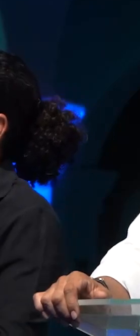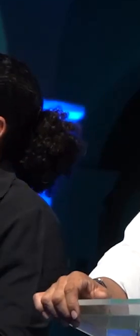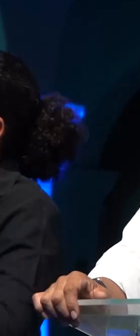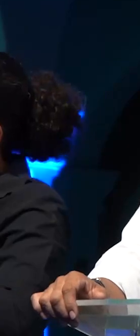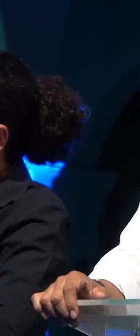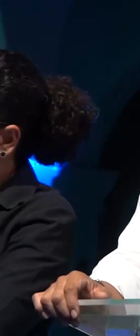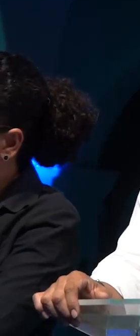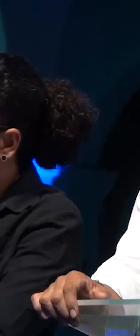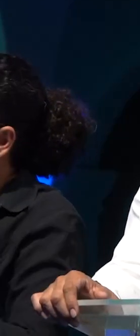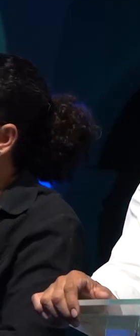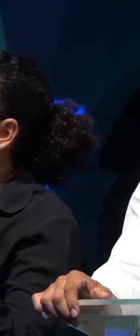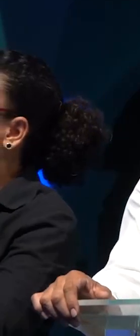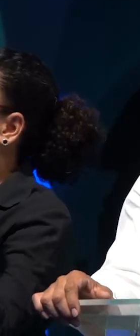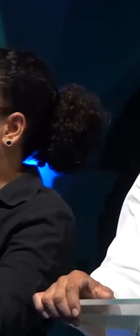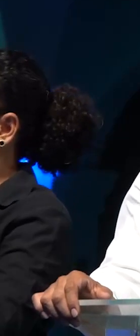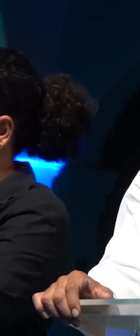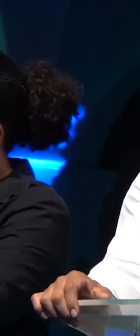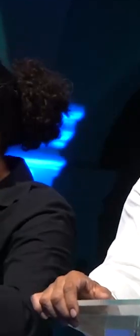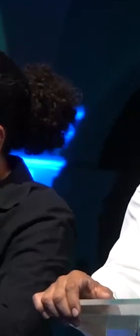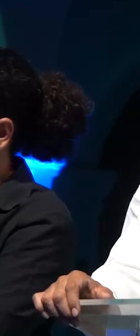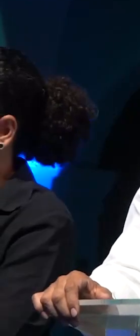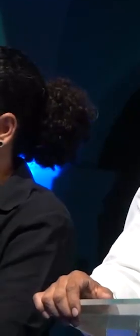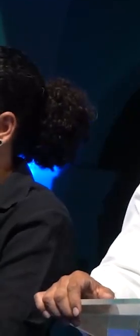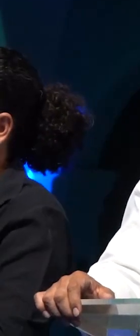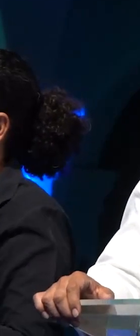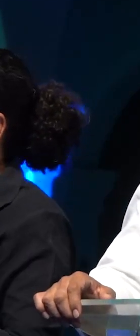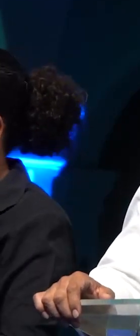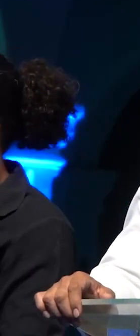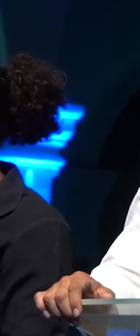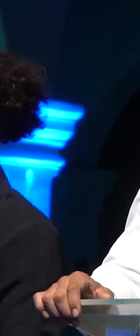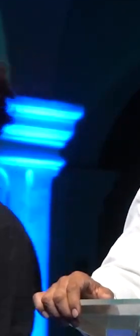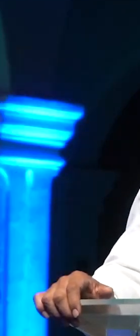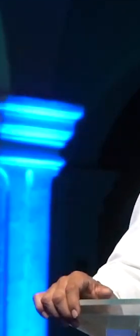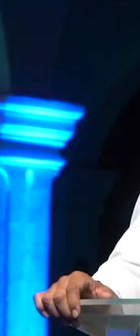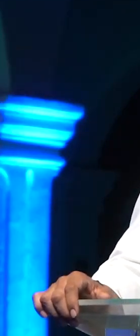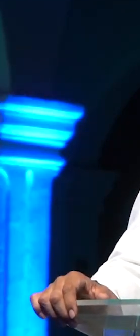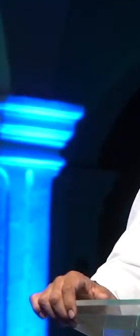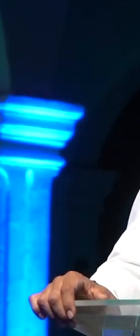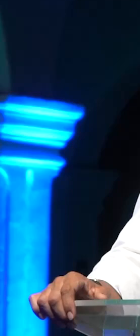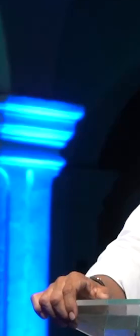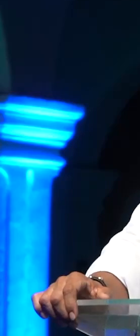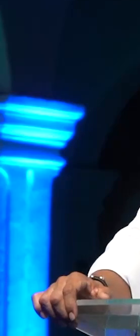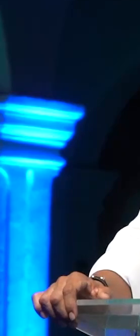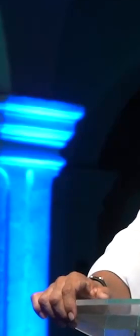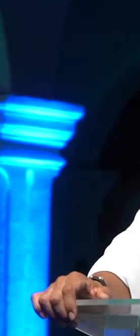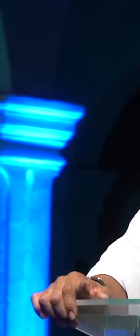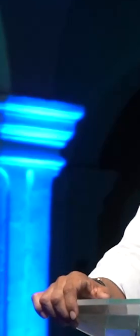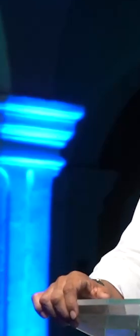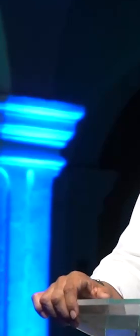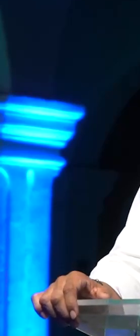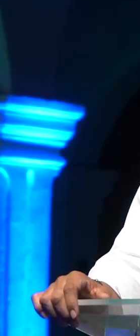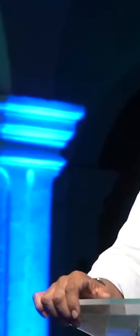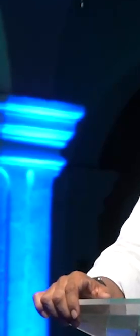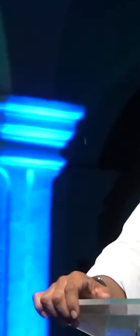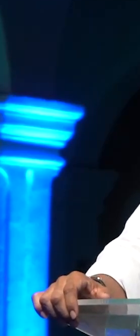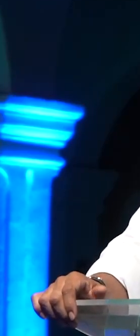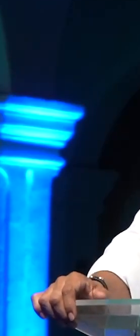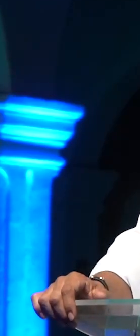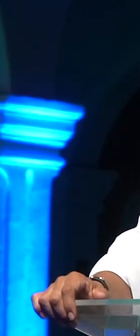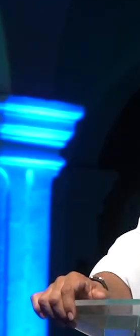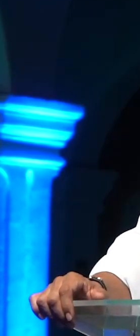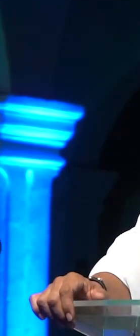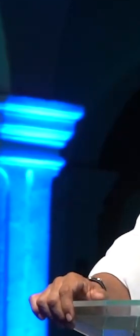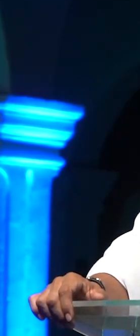La experiencia de laboratorios vivos que tiene este territorio no lo tiene ninguna universidad en el mundo. Harvard no tiene, como dijo un egresado